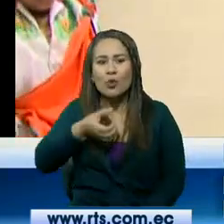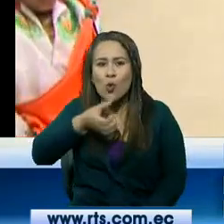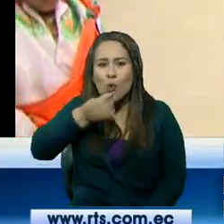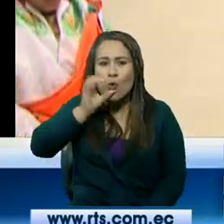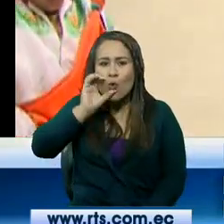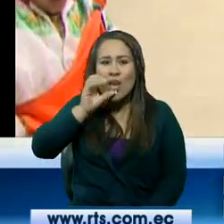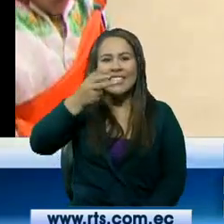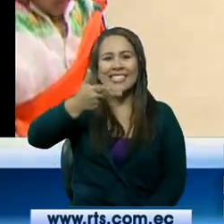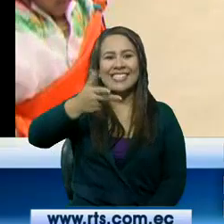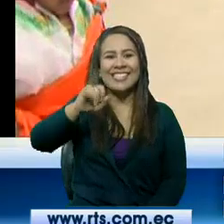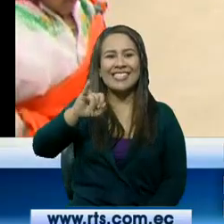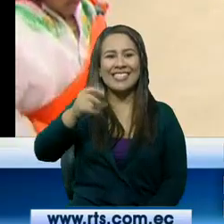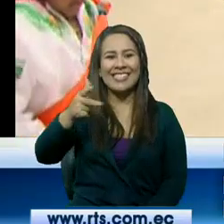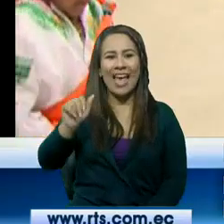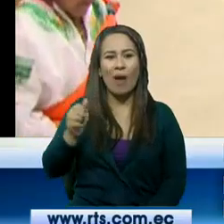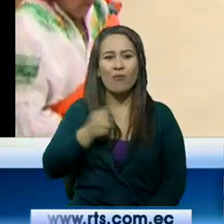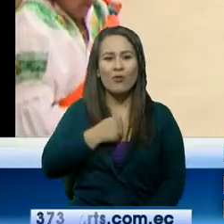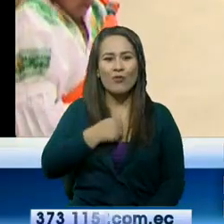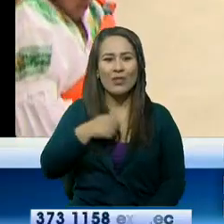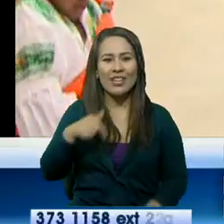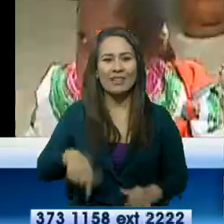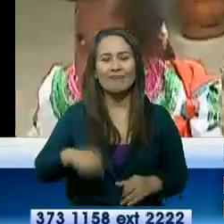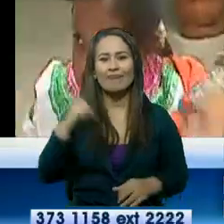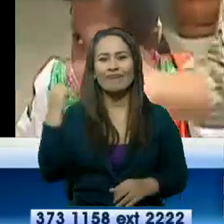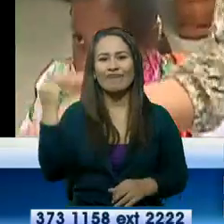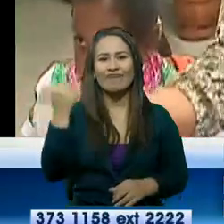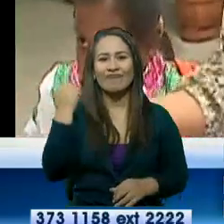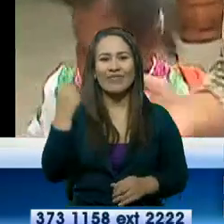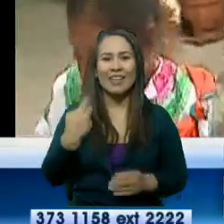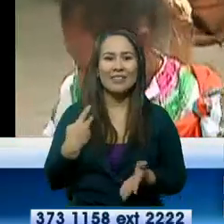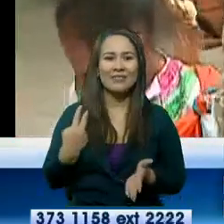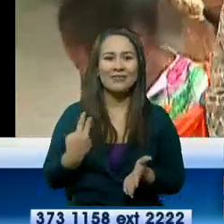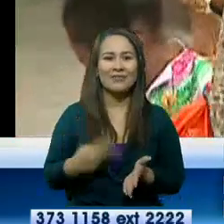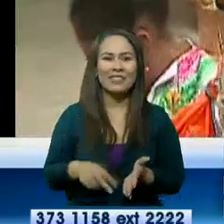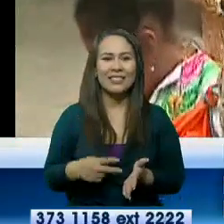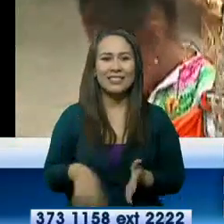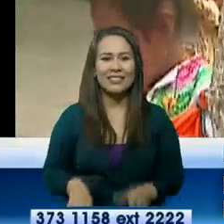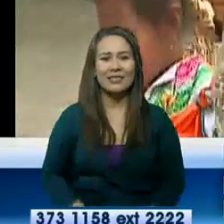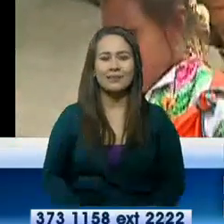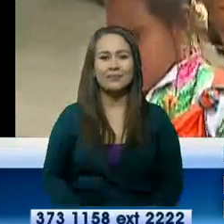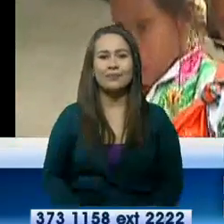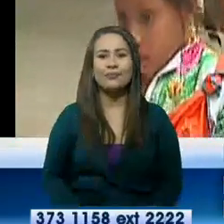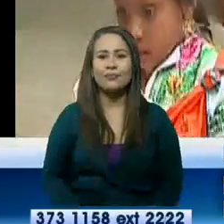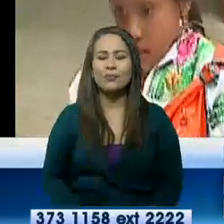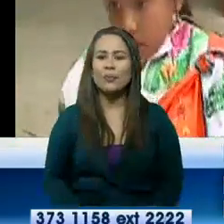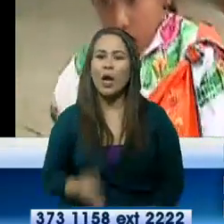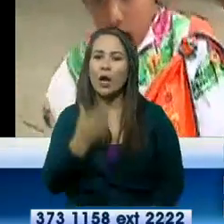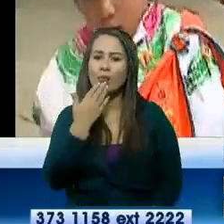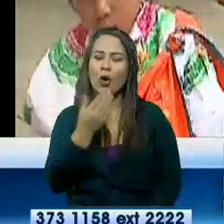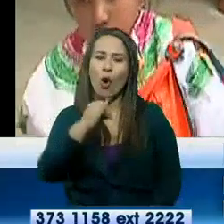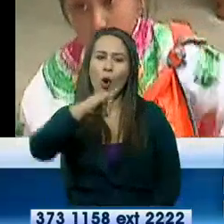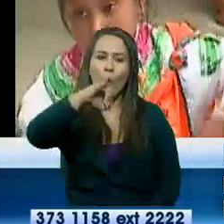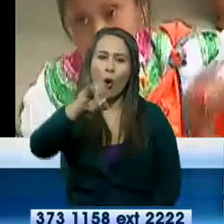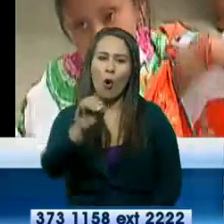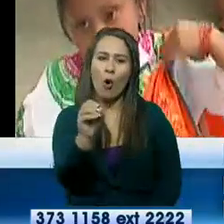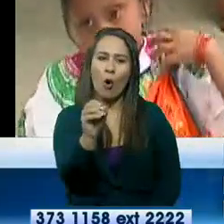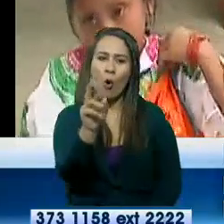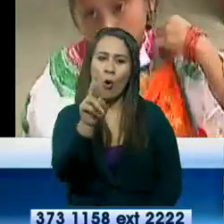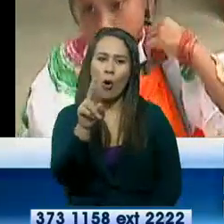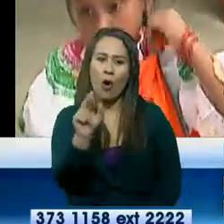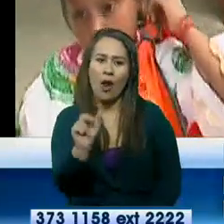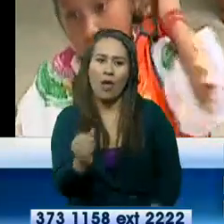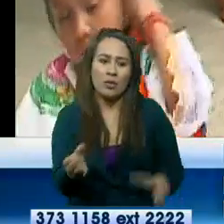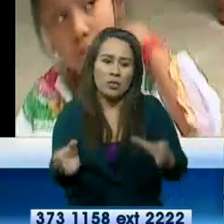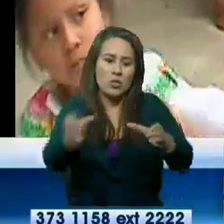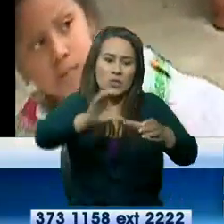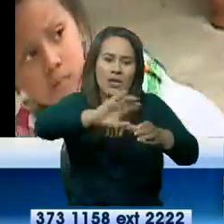chichita de jora. De la jora, de nuestro San Pedro. Cuéntenos cómo la prepara usted. Es con jorita, con bastante agua, así mismo